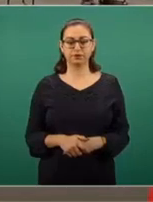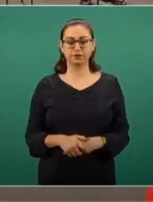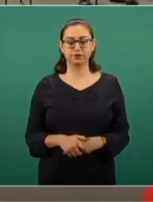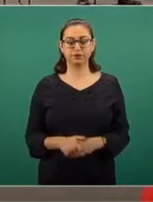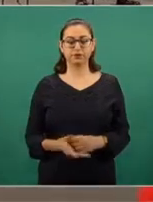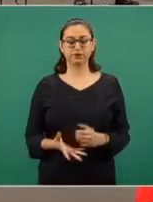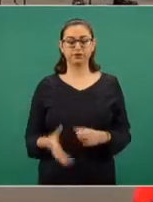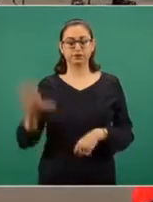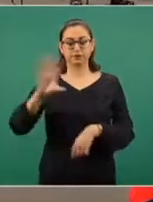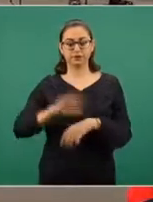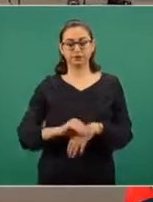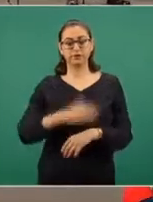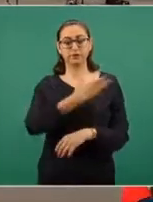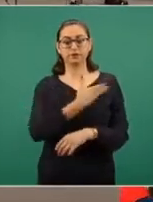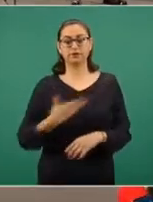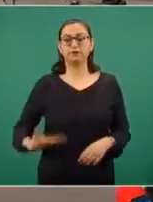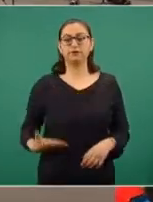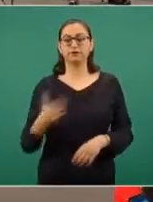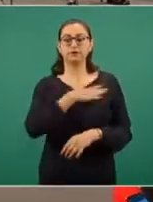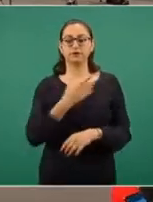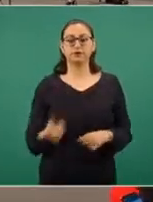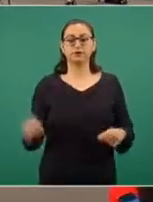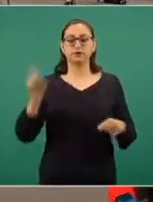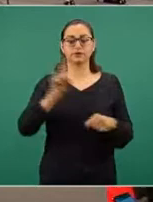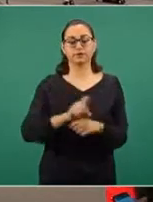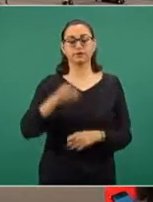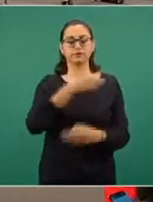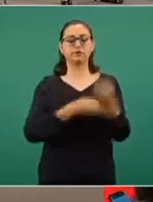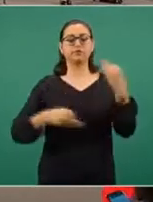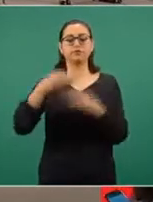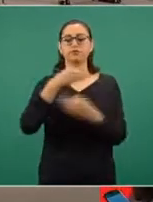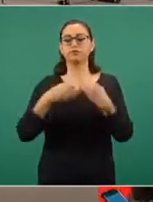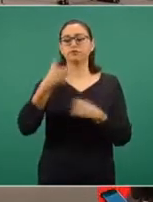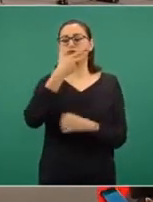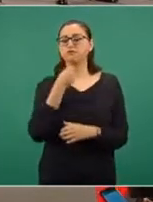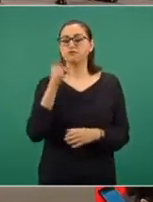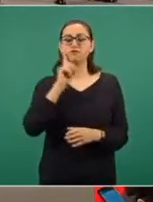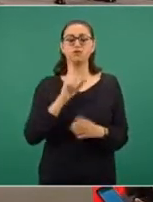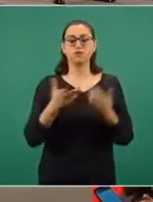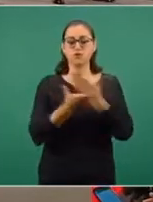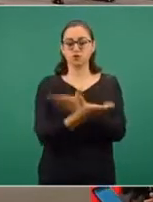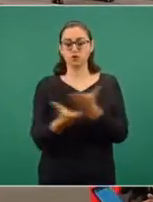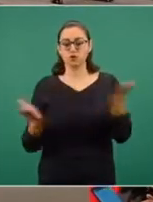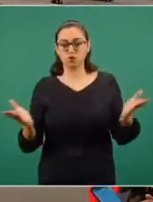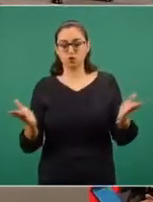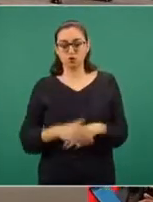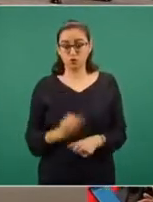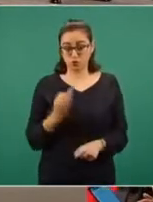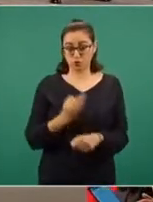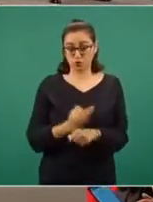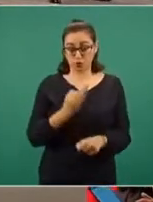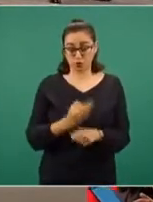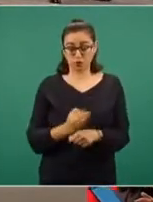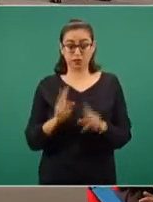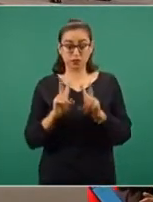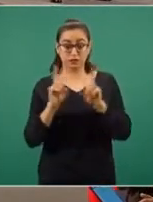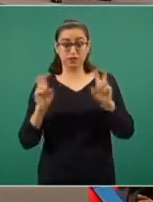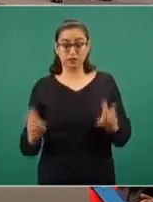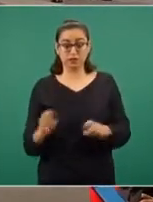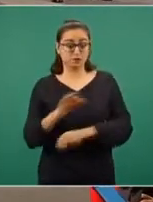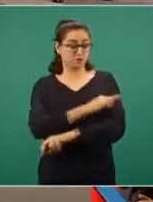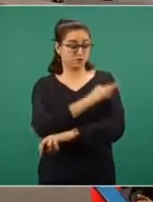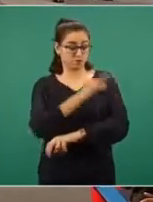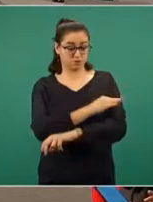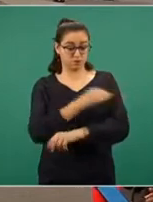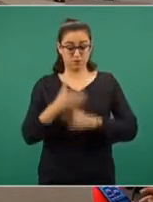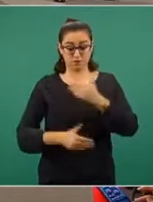Con su permiso, señor presidente, buenos días a todas y a todos ustedes. Pues en atención precisamente a esta etapa del proceso de vacunación para